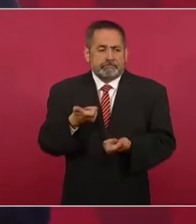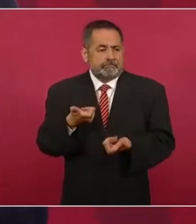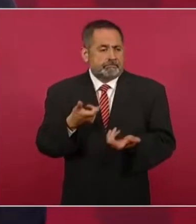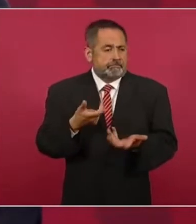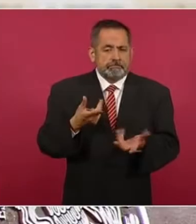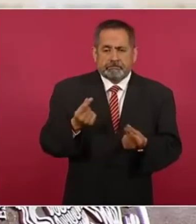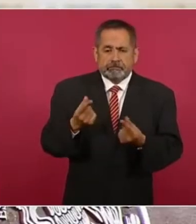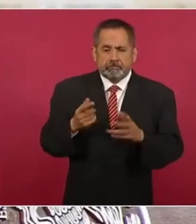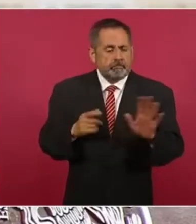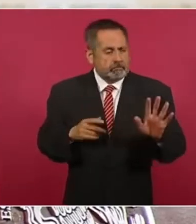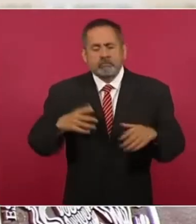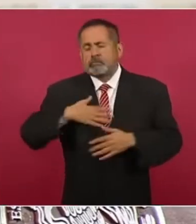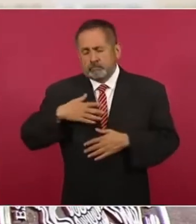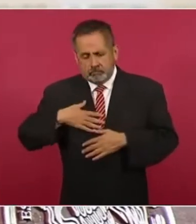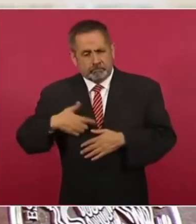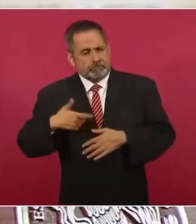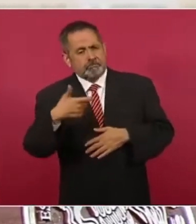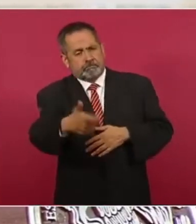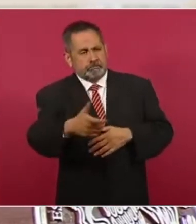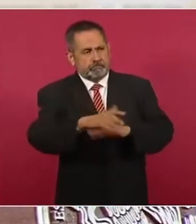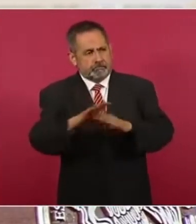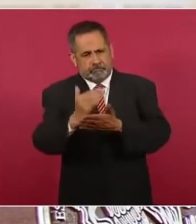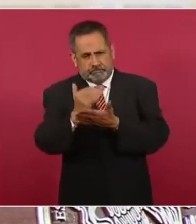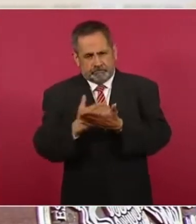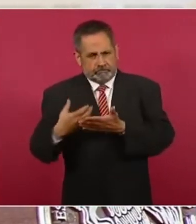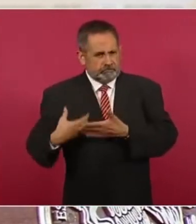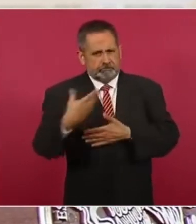se los podamos dar nosotros,